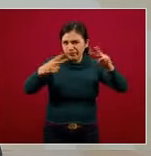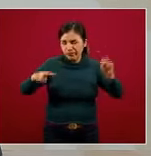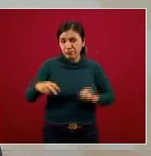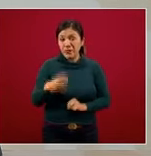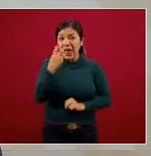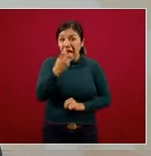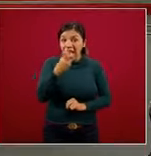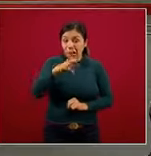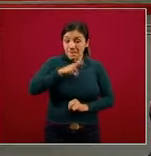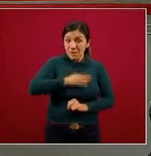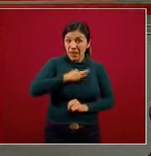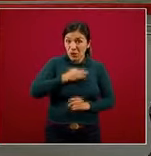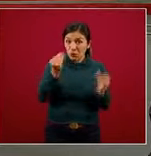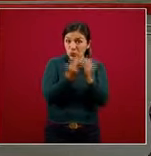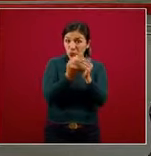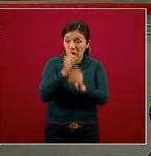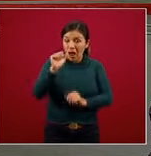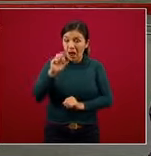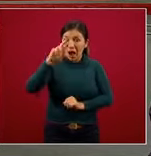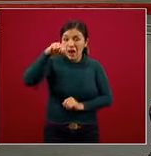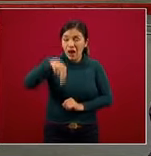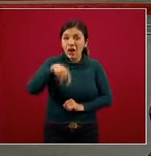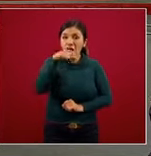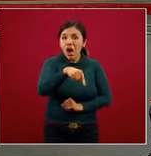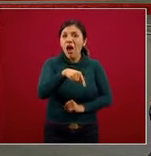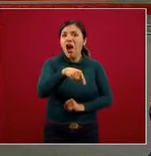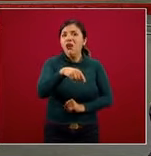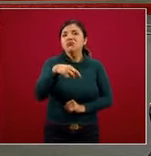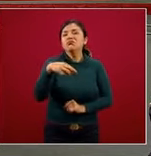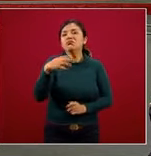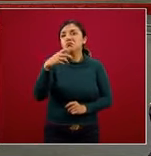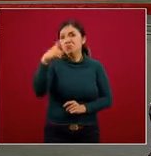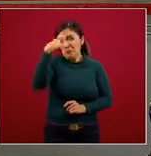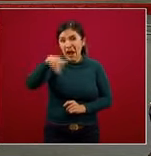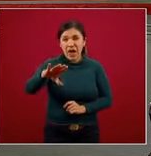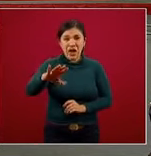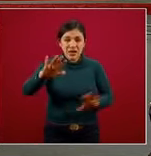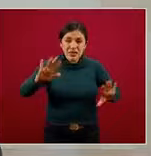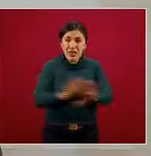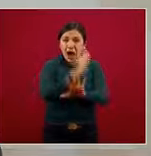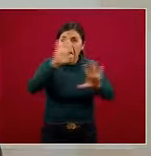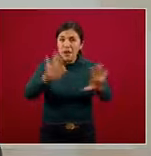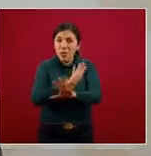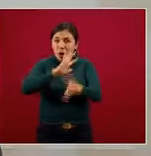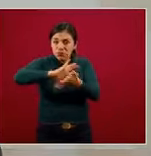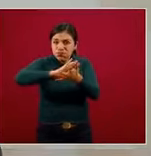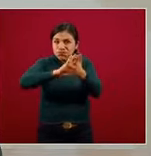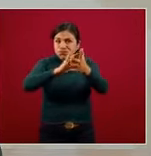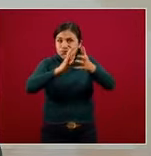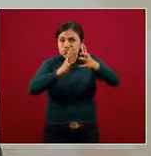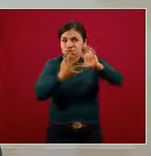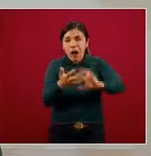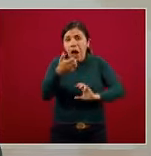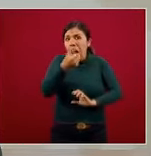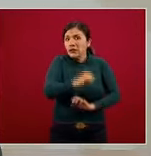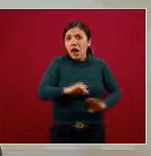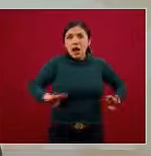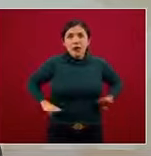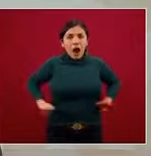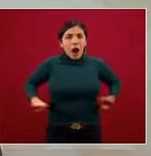virus ARN tienen una tasa de mutación, es decir, la velocidad a la que van